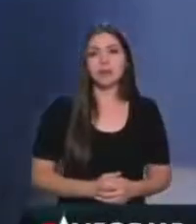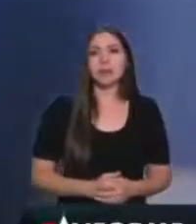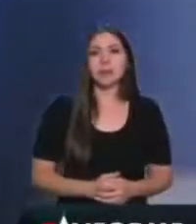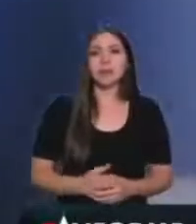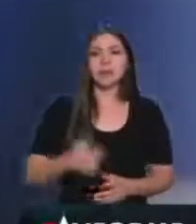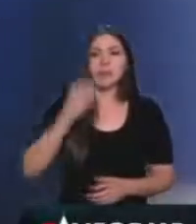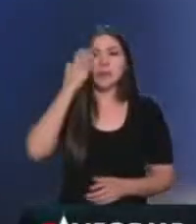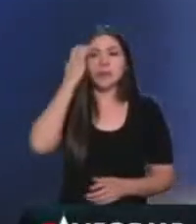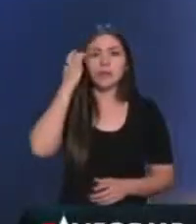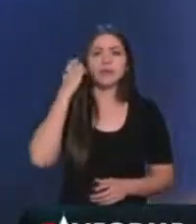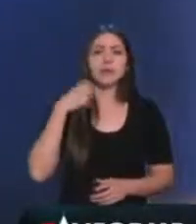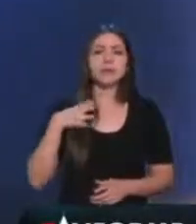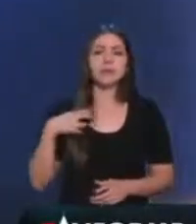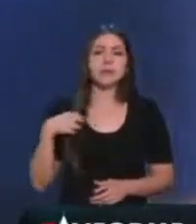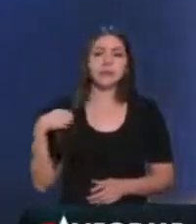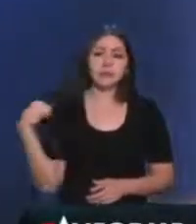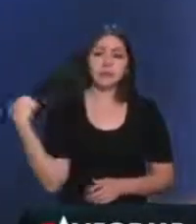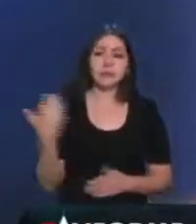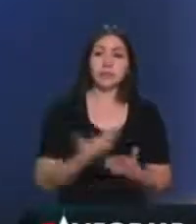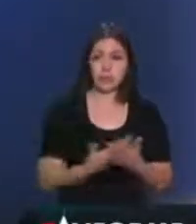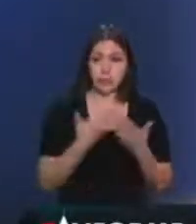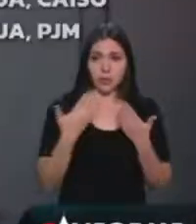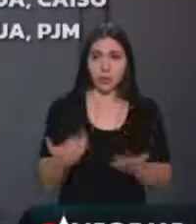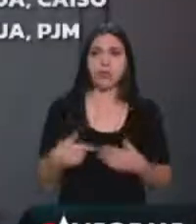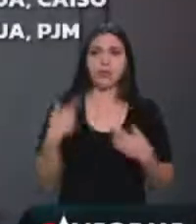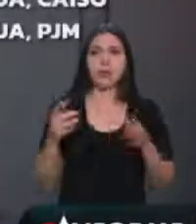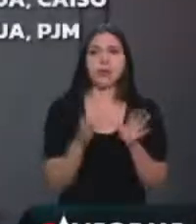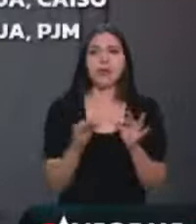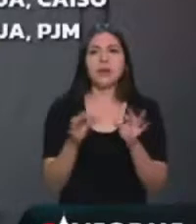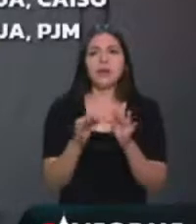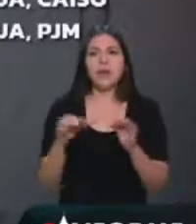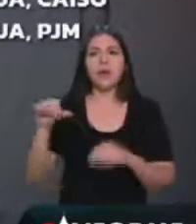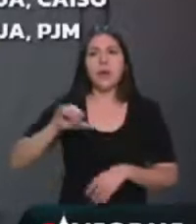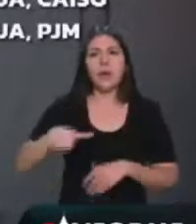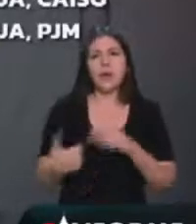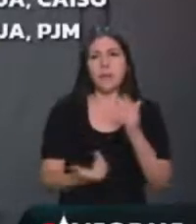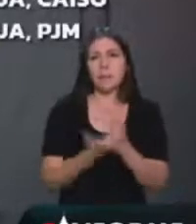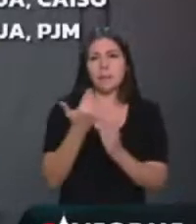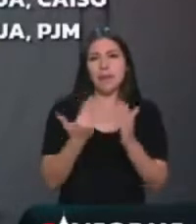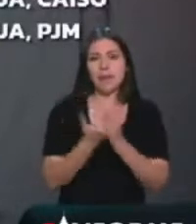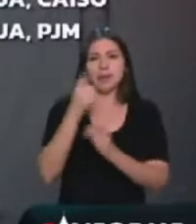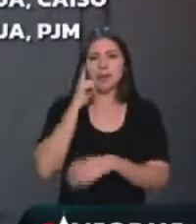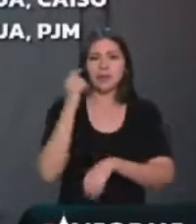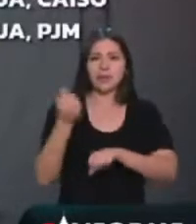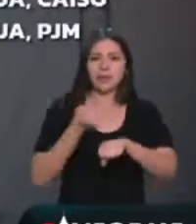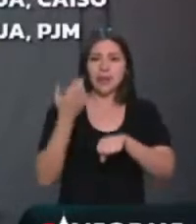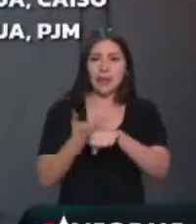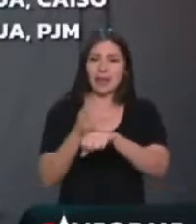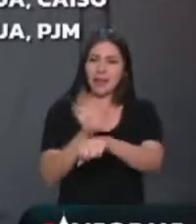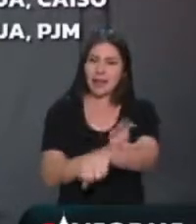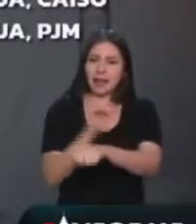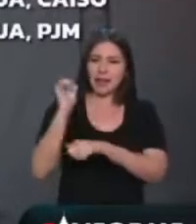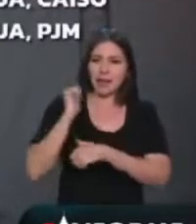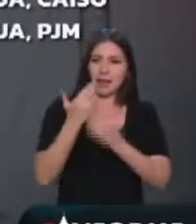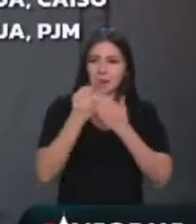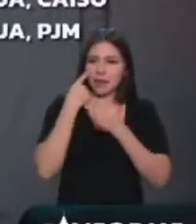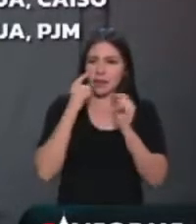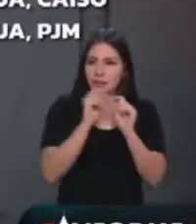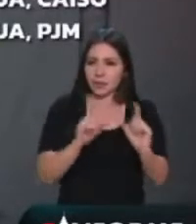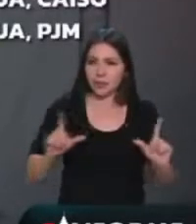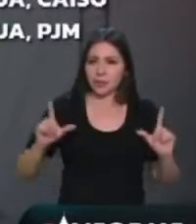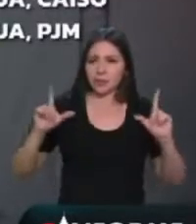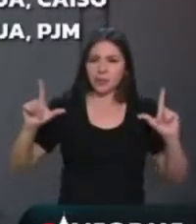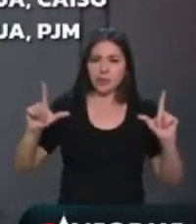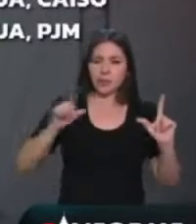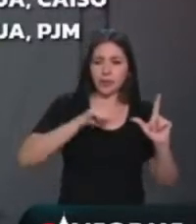Vamos ahora a detenerlos en el último gráfico que presentó esta mañana la Secretaria de Energía a propósito de la crisis energética que vive España. Ahí